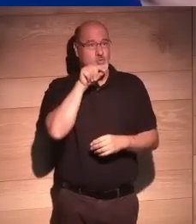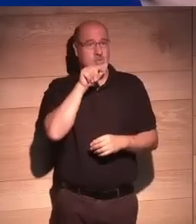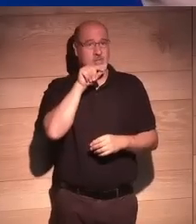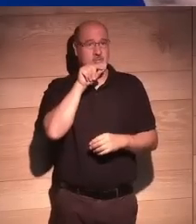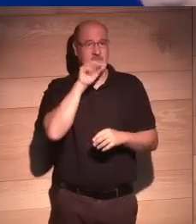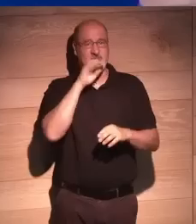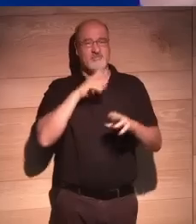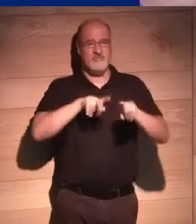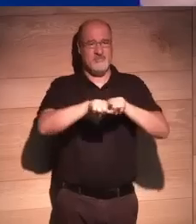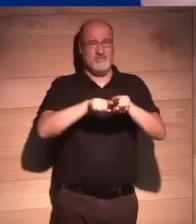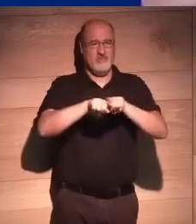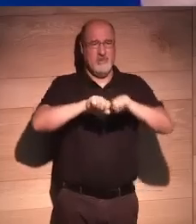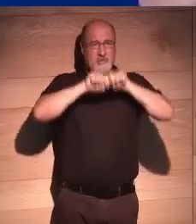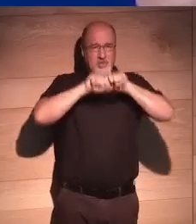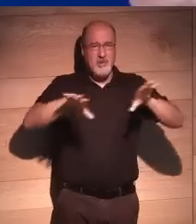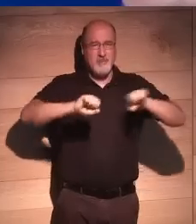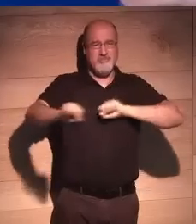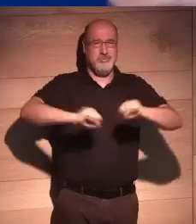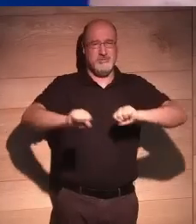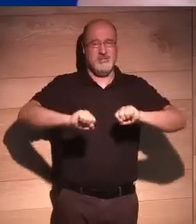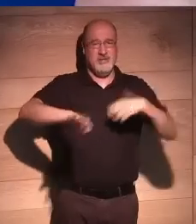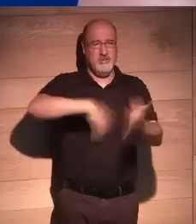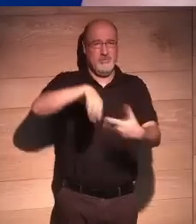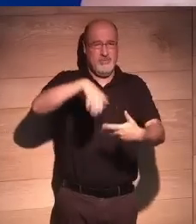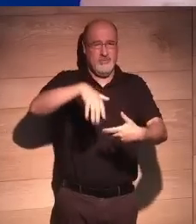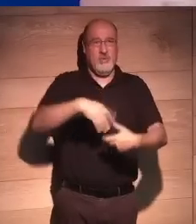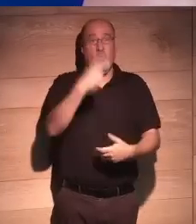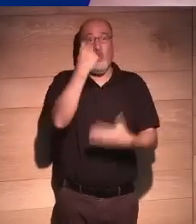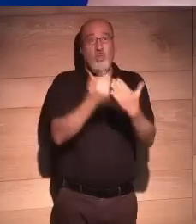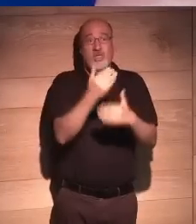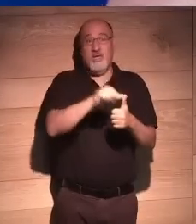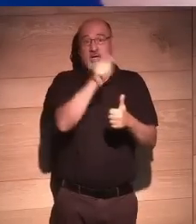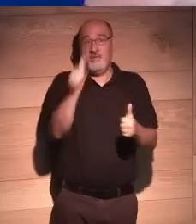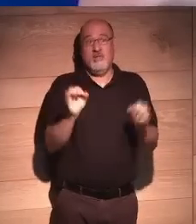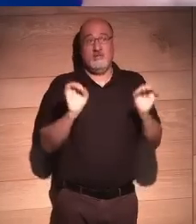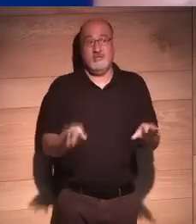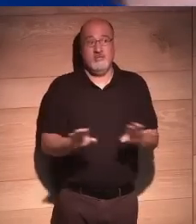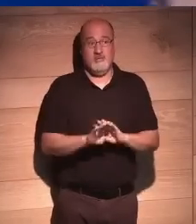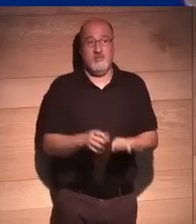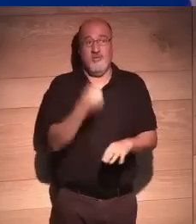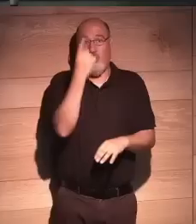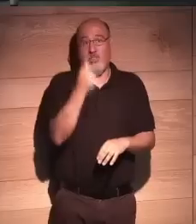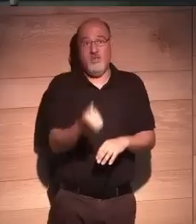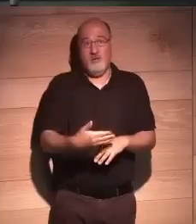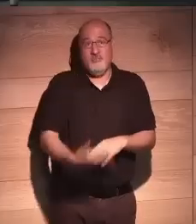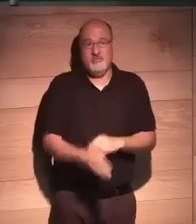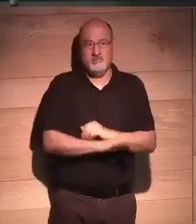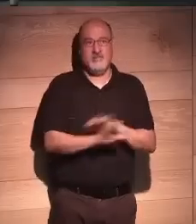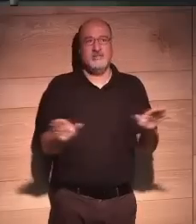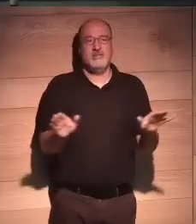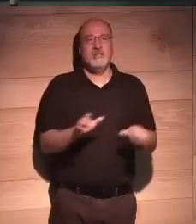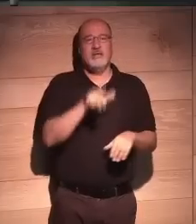te critiquen y eso se haga una bomba, y una bomba que dura un día y medio, y vemos... Bueno, día y medio es mucho. Sí,